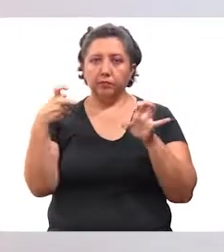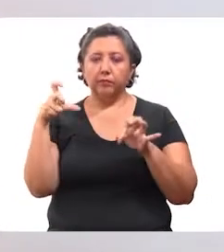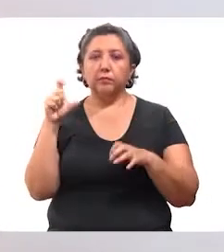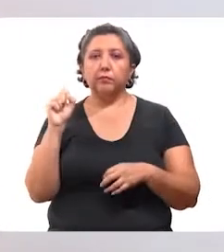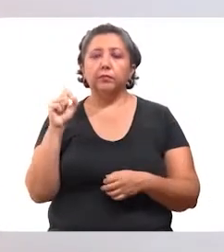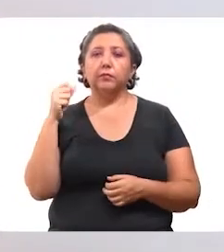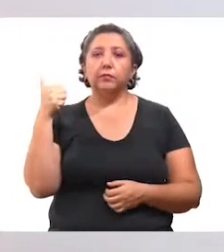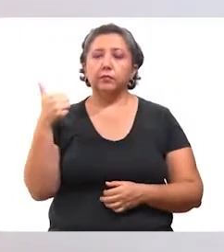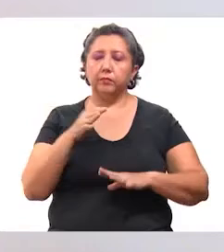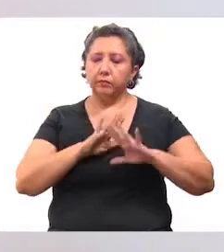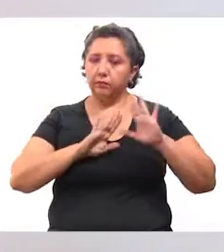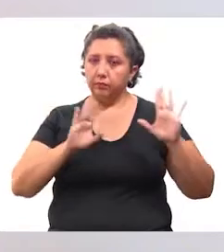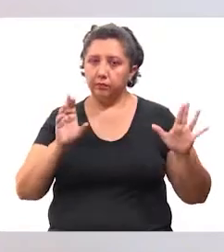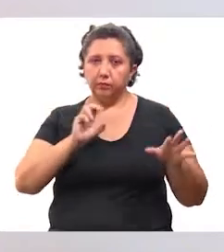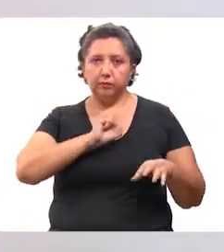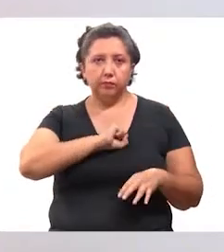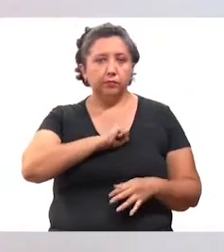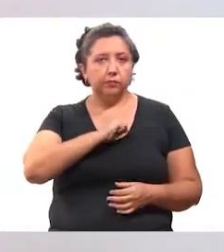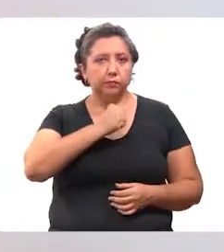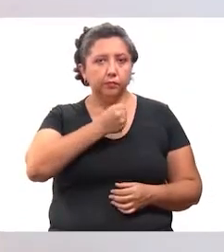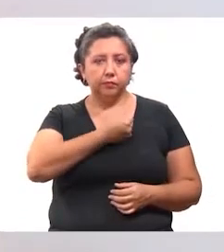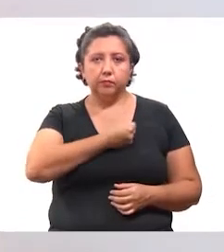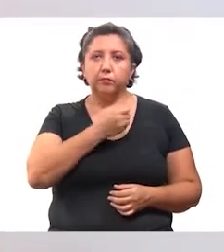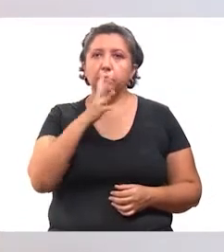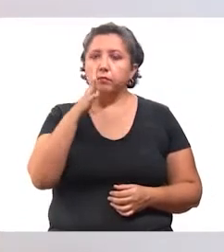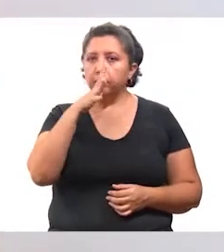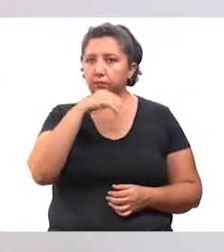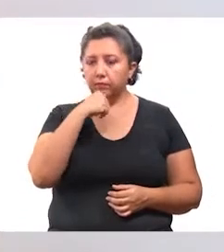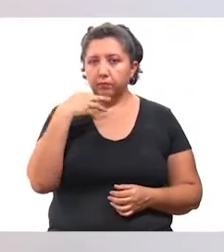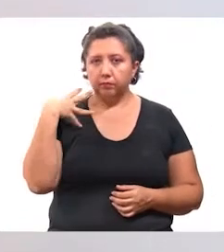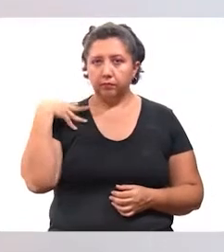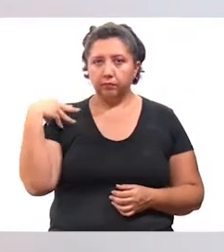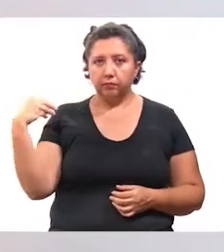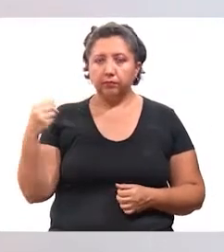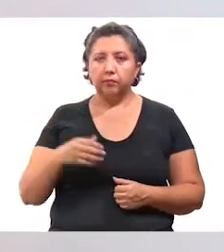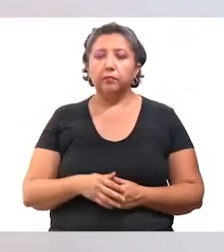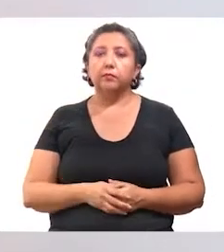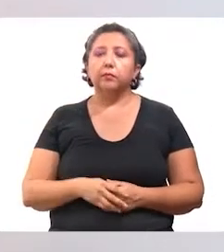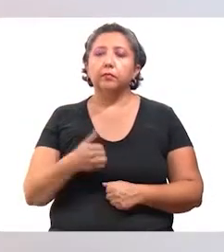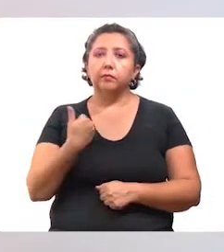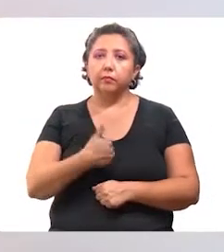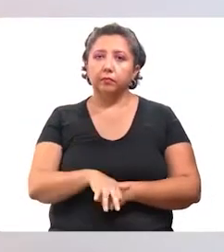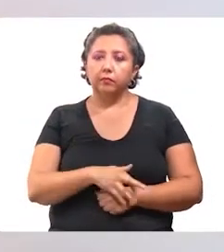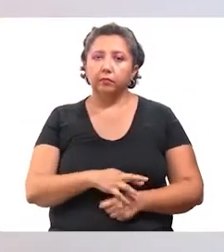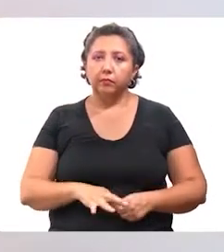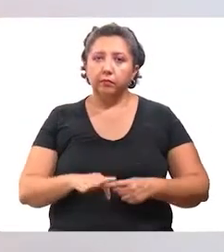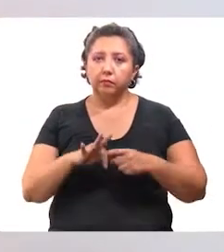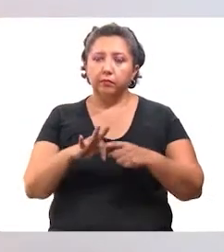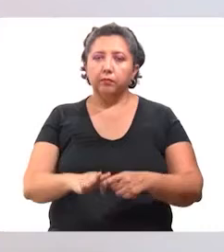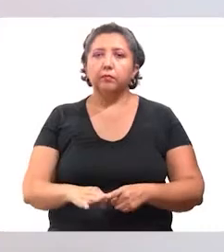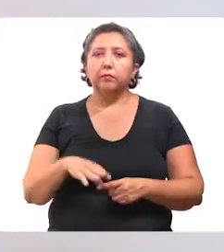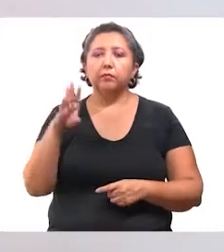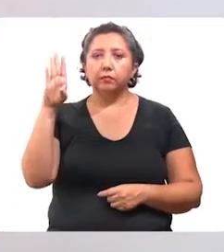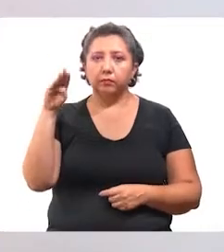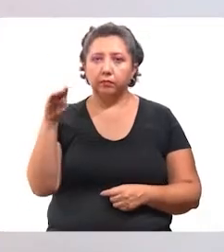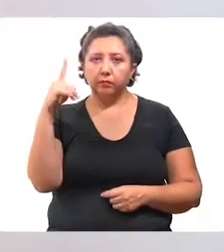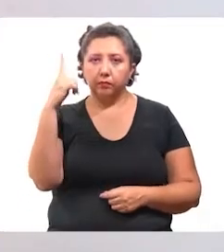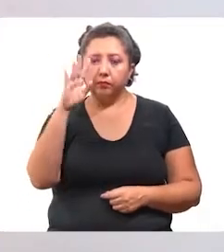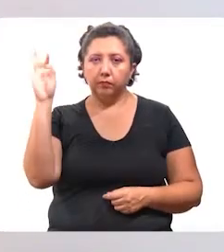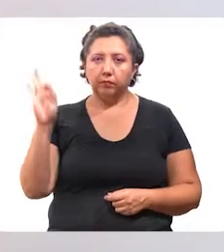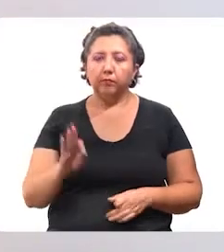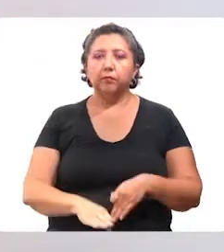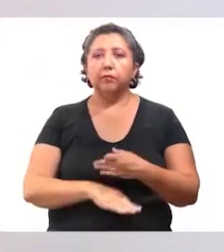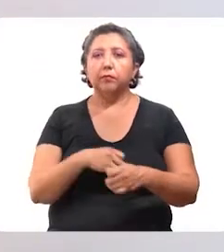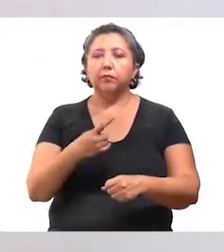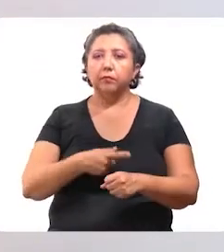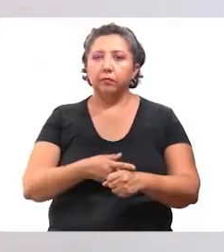70.826 pacientes ya se recuperaron, no presentan síntomas ni pueden contagiar. Esta cifra representa el